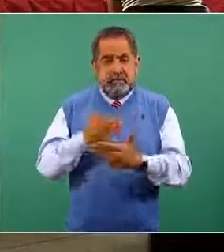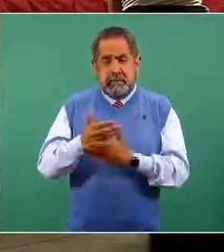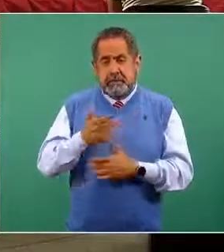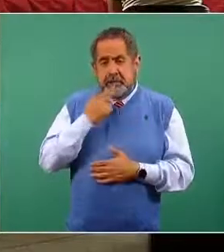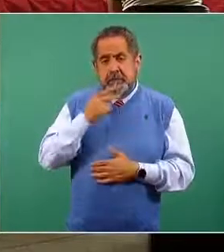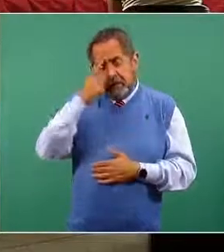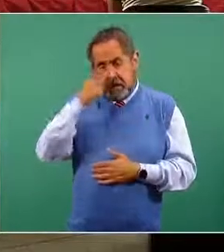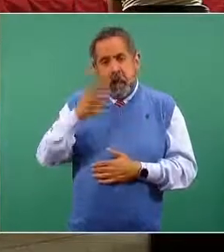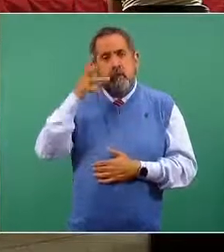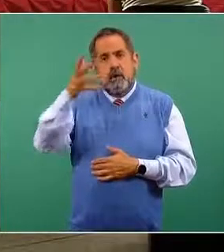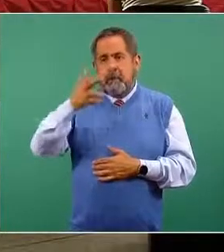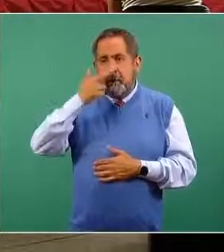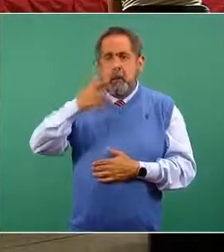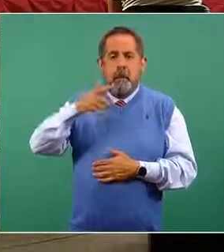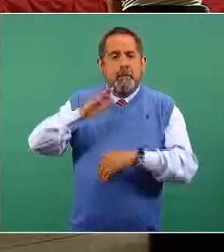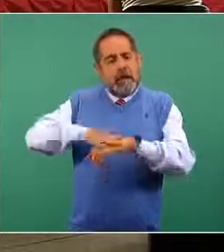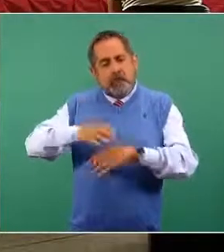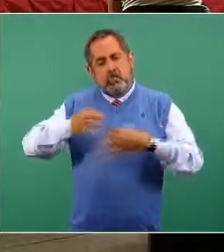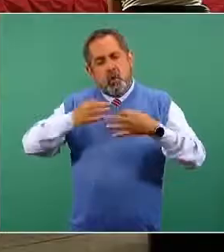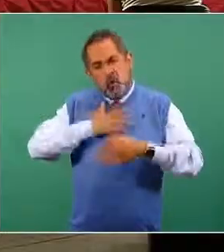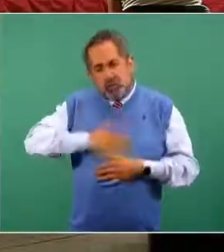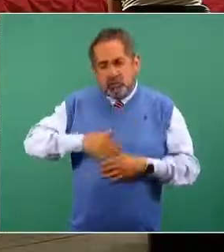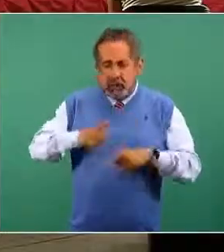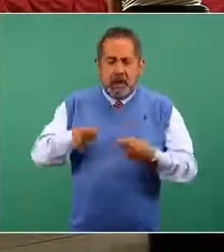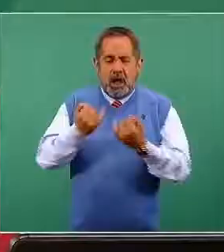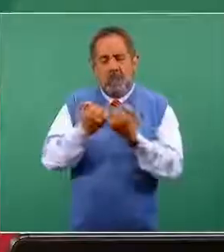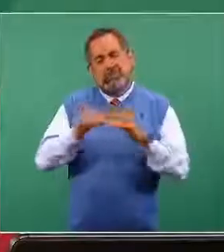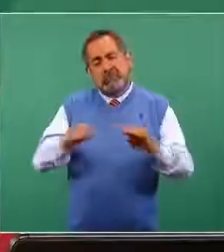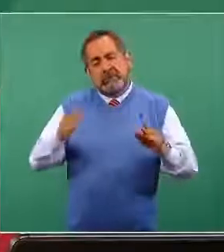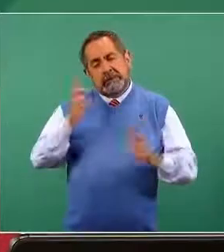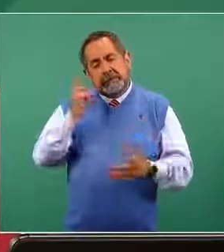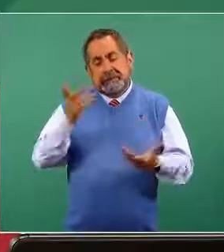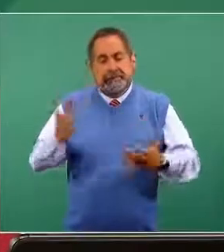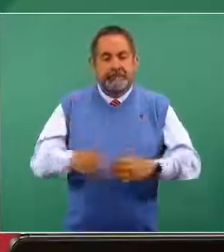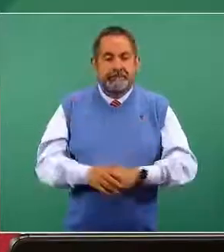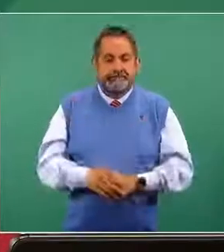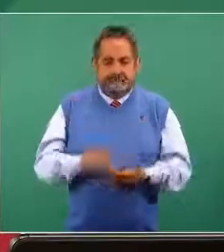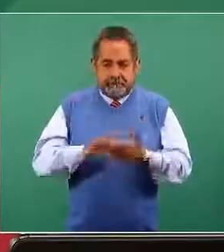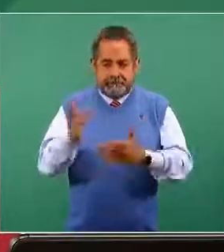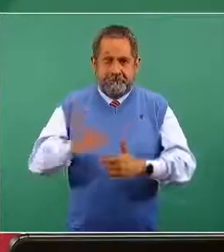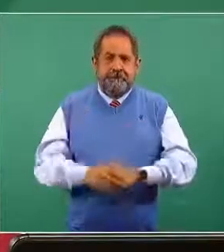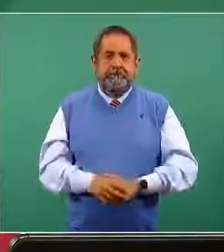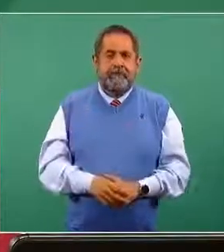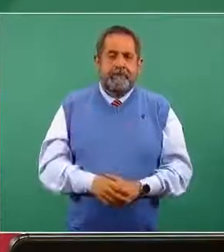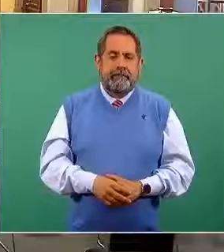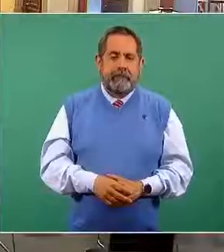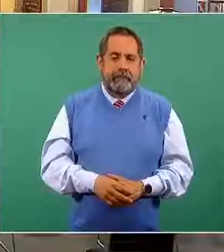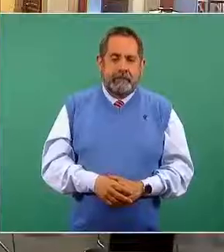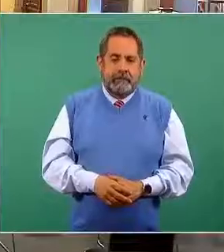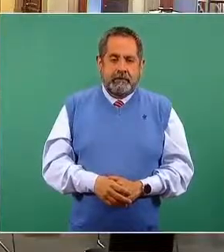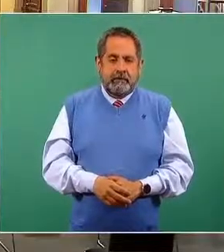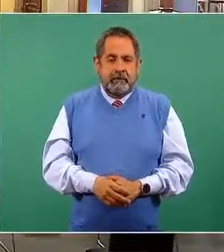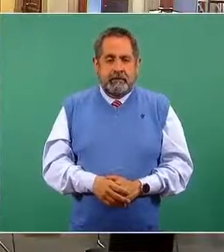interés por una mejor procuración e impartición de justicia en el país. Muchas gracias.